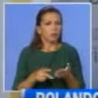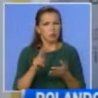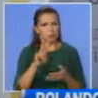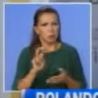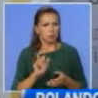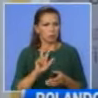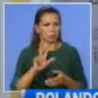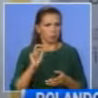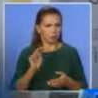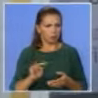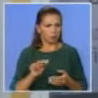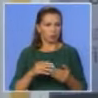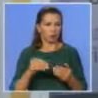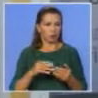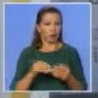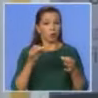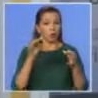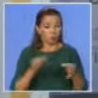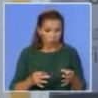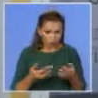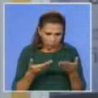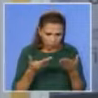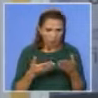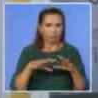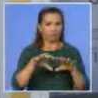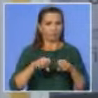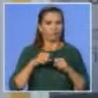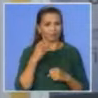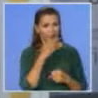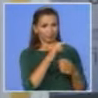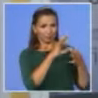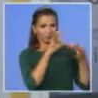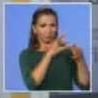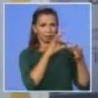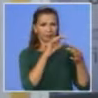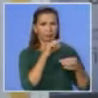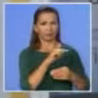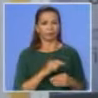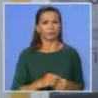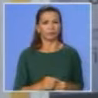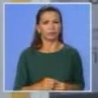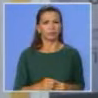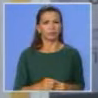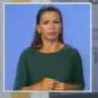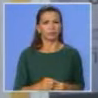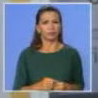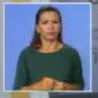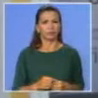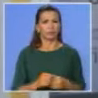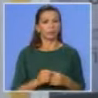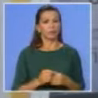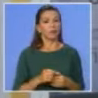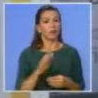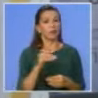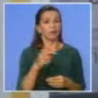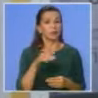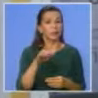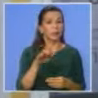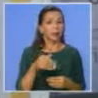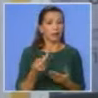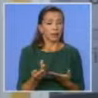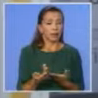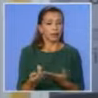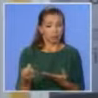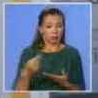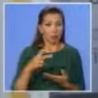$2,000 o $3,000. Aquí están esos mensajes. El uno dice: compa, están metiendo 3 lucas